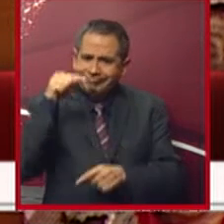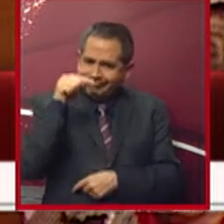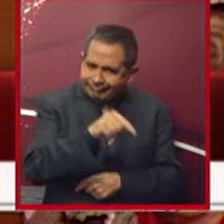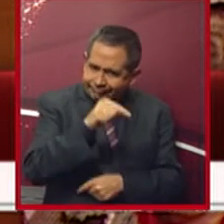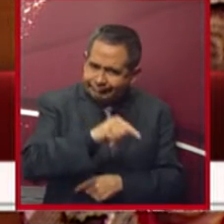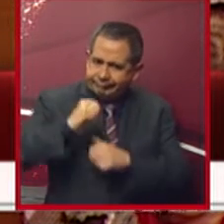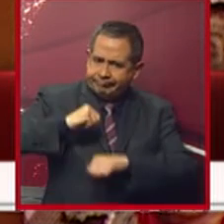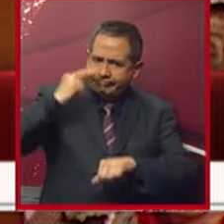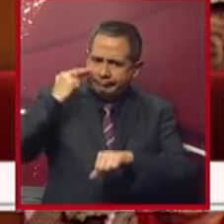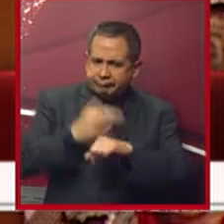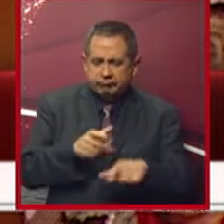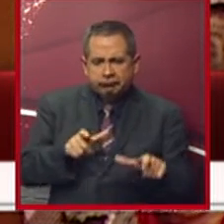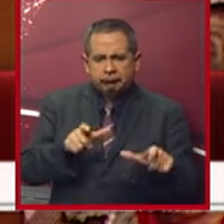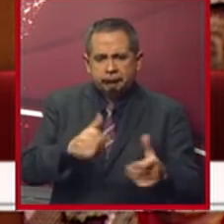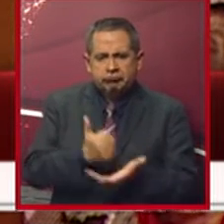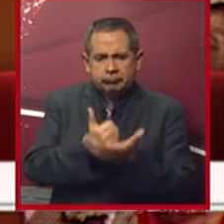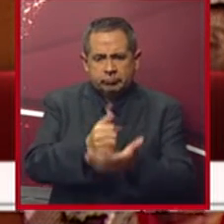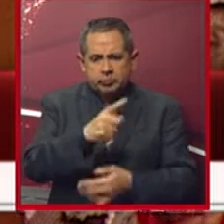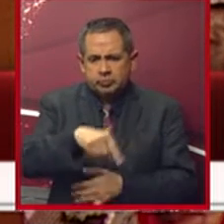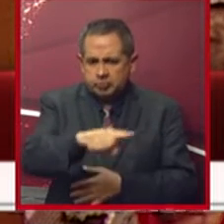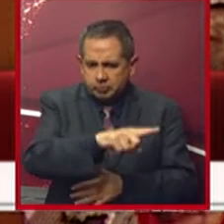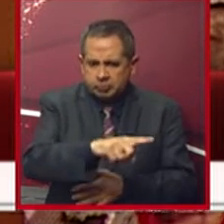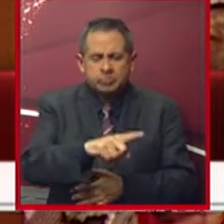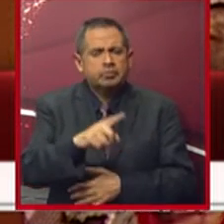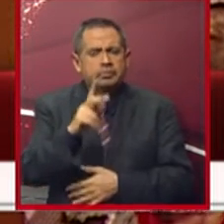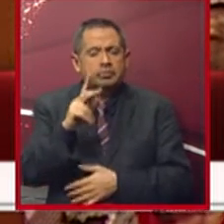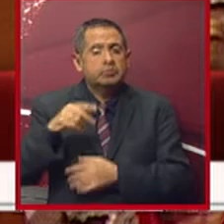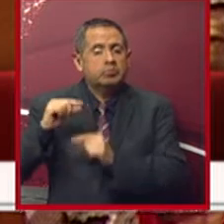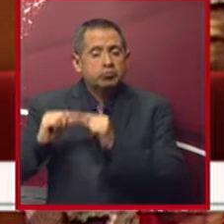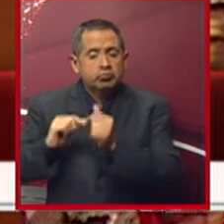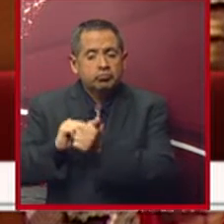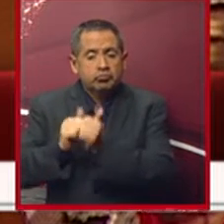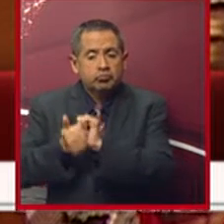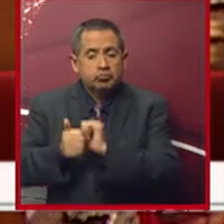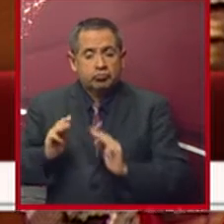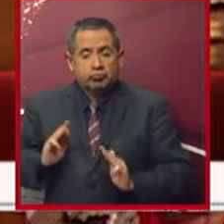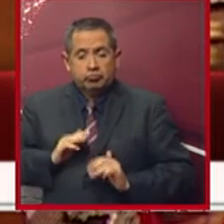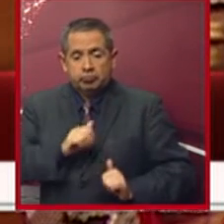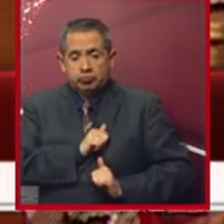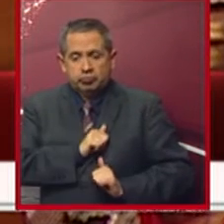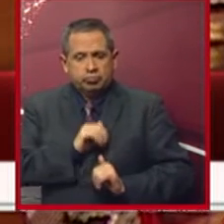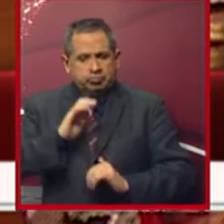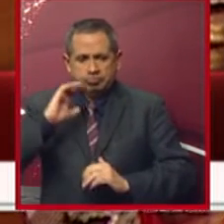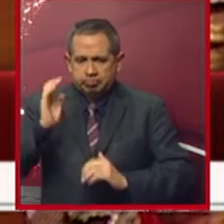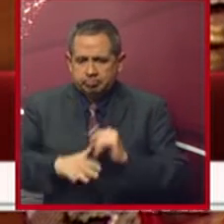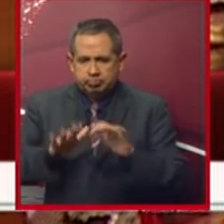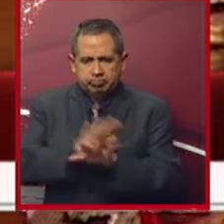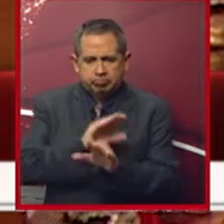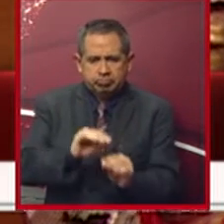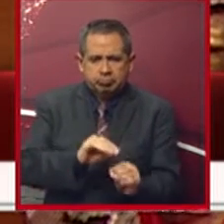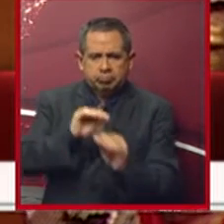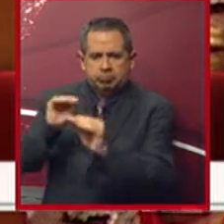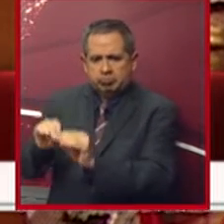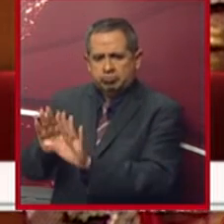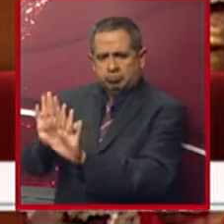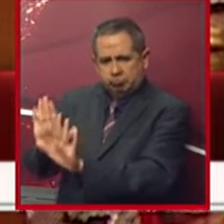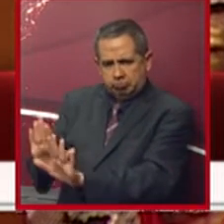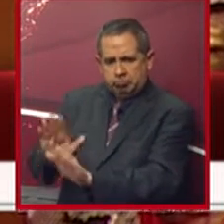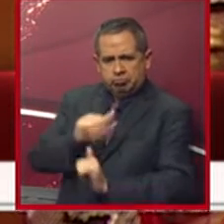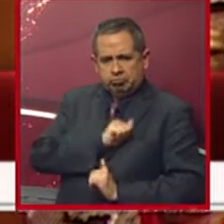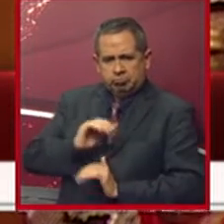la seguridad pública, contemplando un plan para el retorno gradual y verificable de las Fuerzas Armadas a las tareas que les son